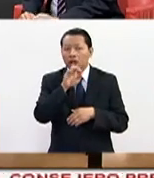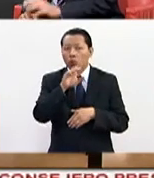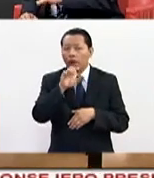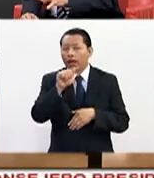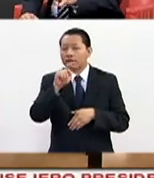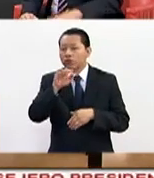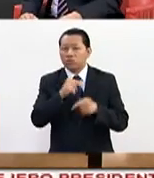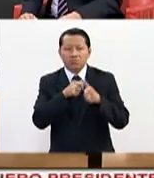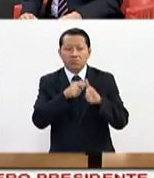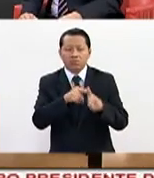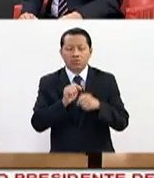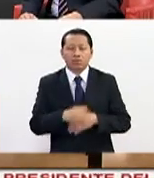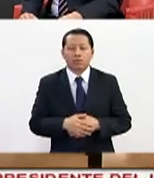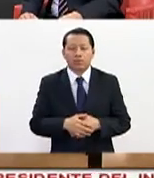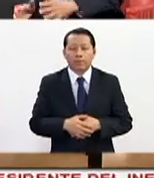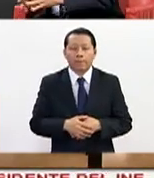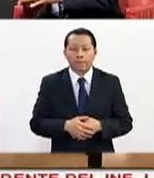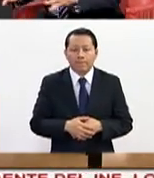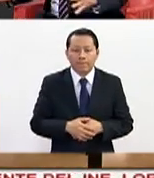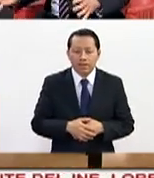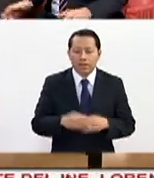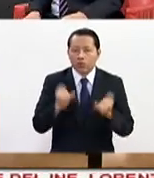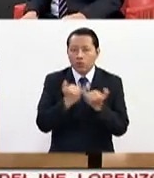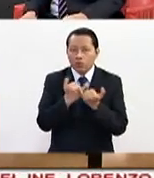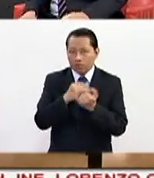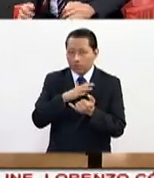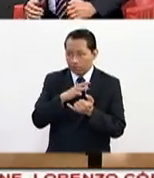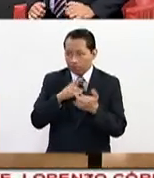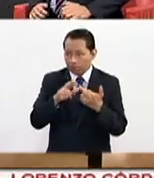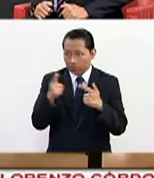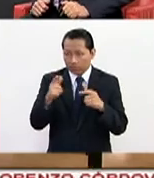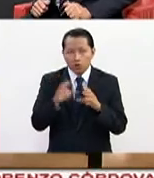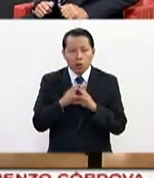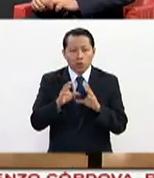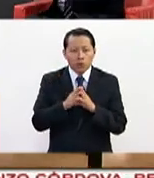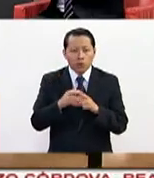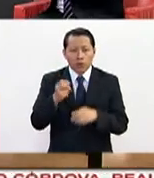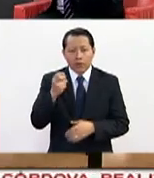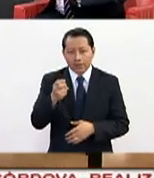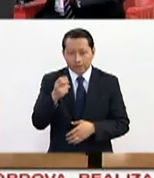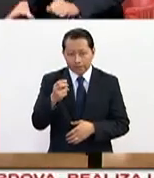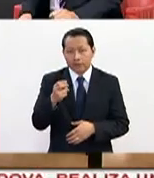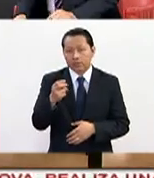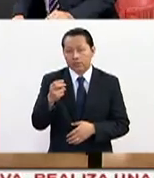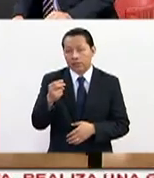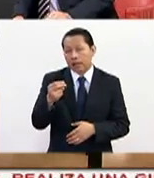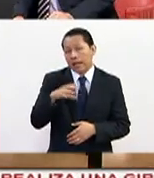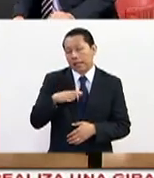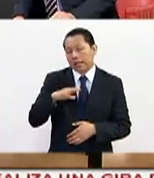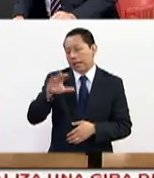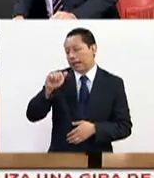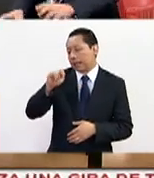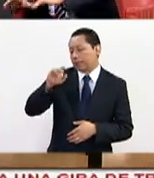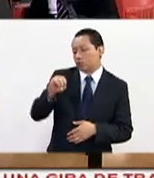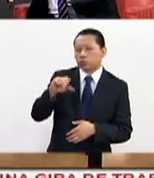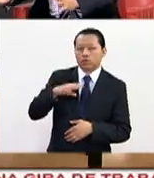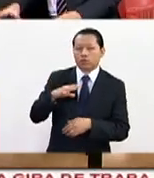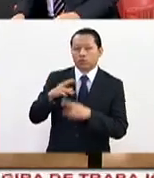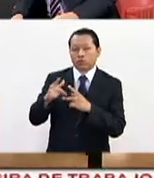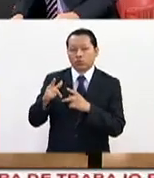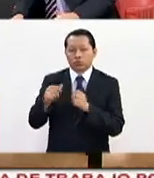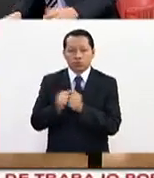en el poder. De entrada, muy interesante si ya se rompe este nombre Castro en la presidencia, ¿no?, de Cuba,